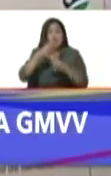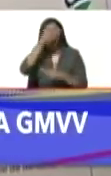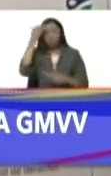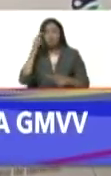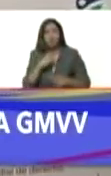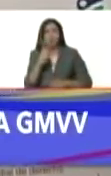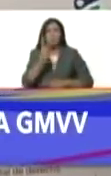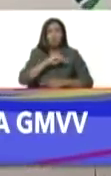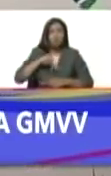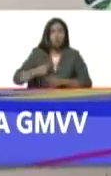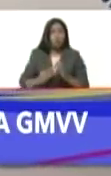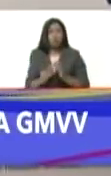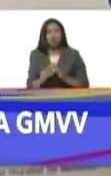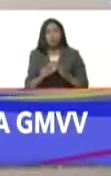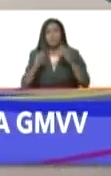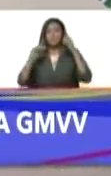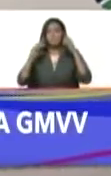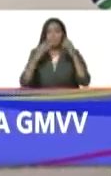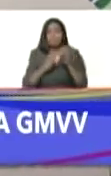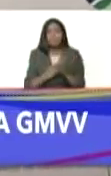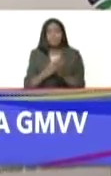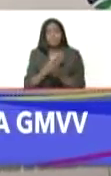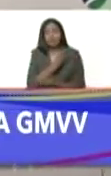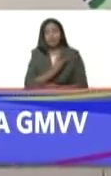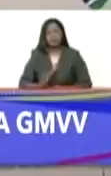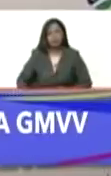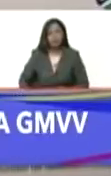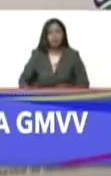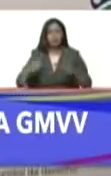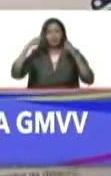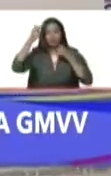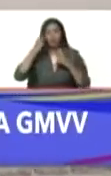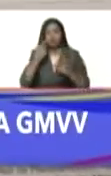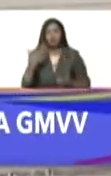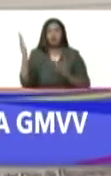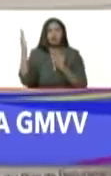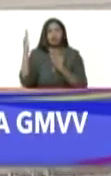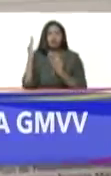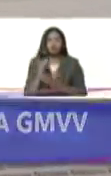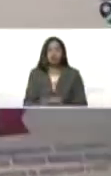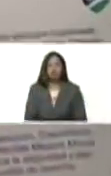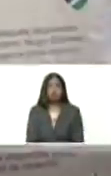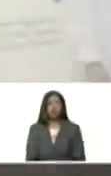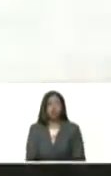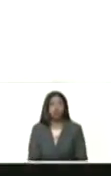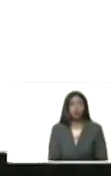voz de nuestro comandante, el mandato de nuestro comandante. ¡Adelante, video!